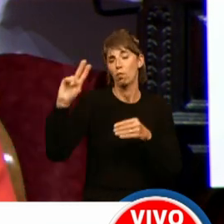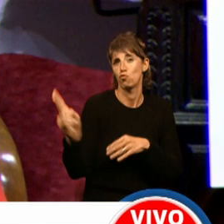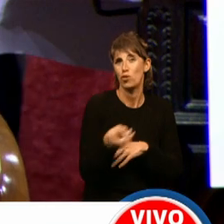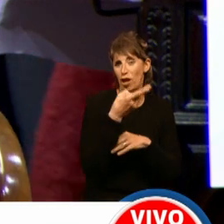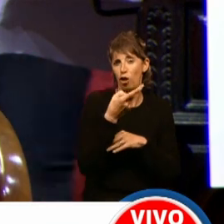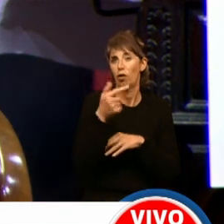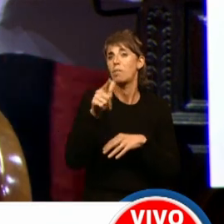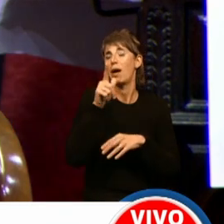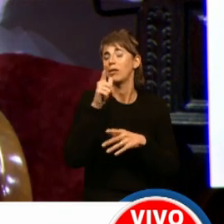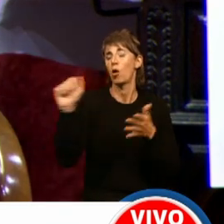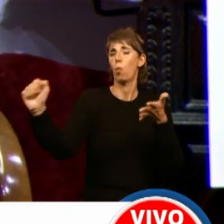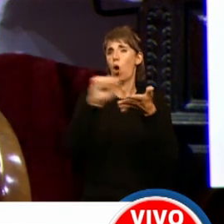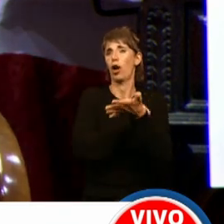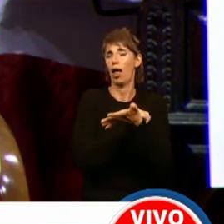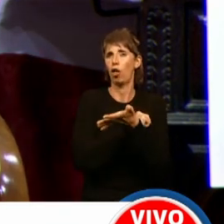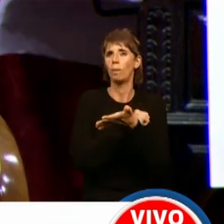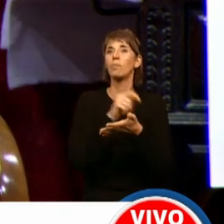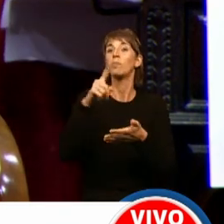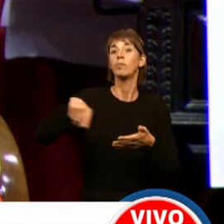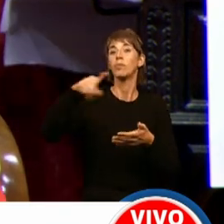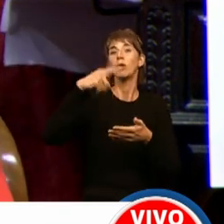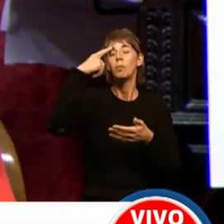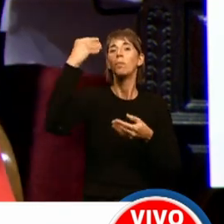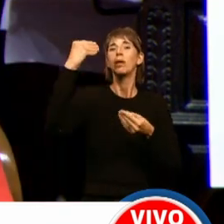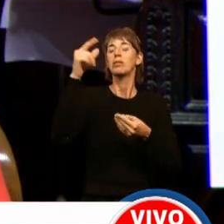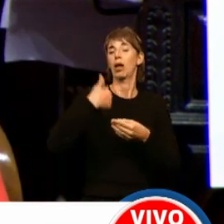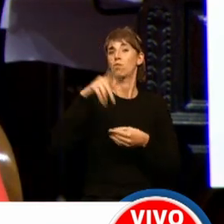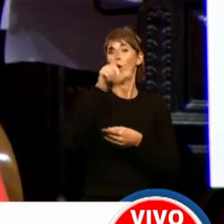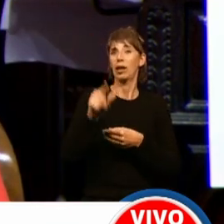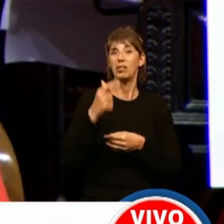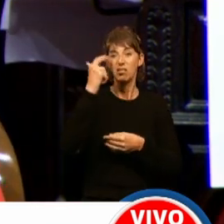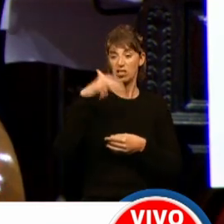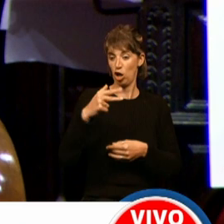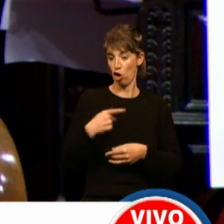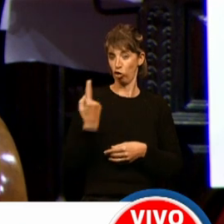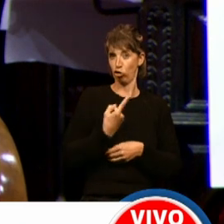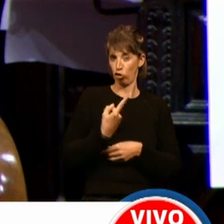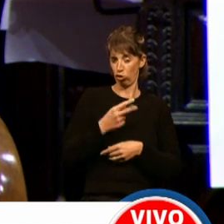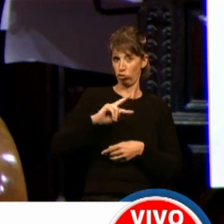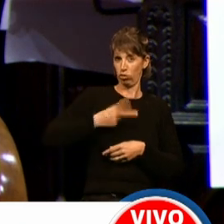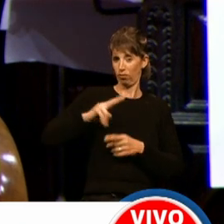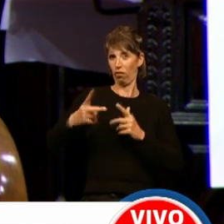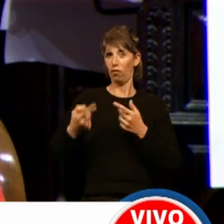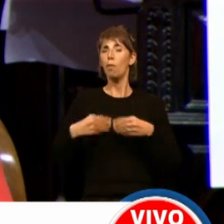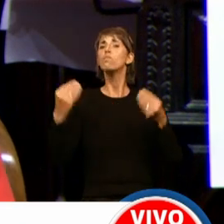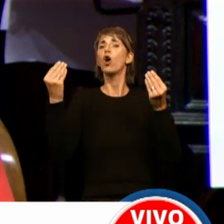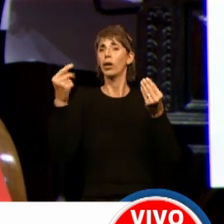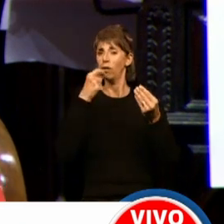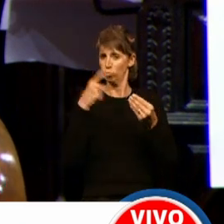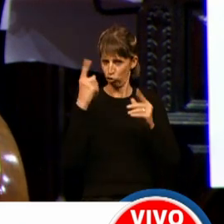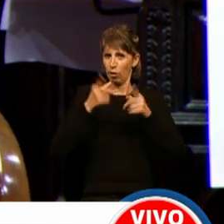porque pensar un país sin nosotras las personas travestis trans sí nosotros también somos argentinos